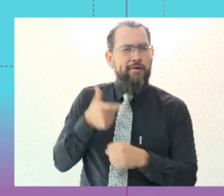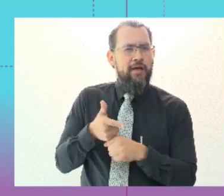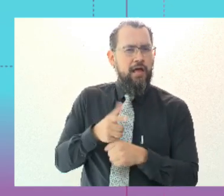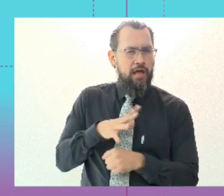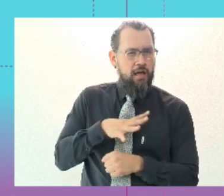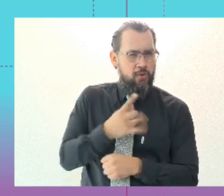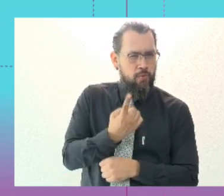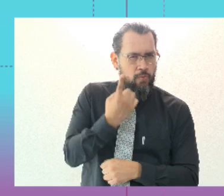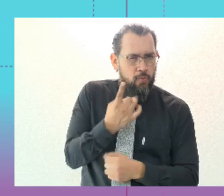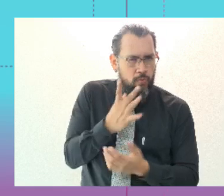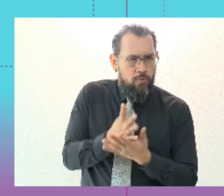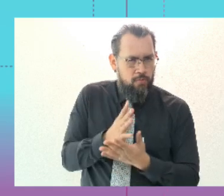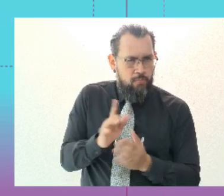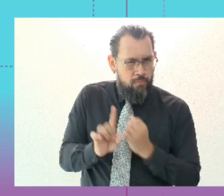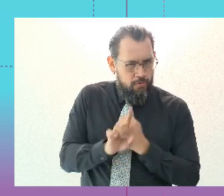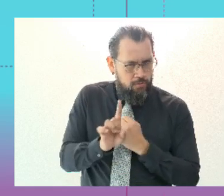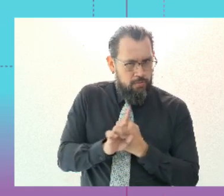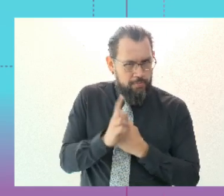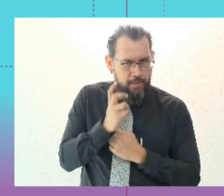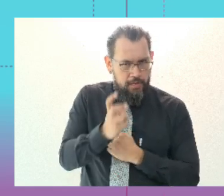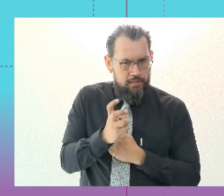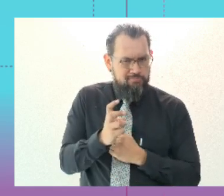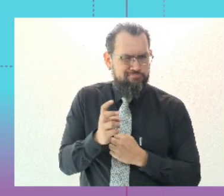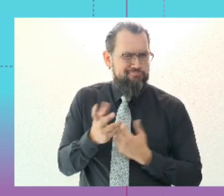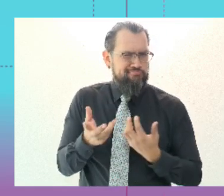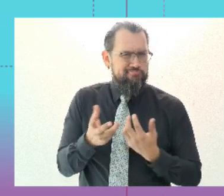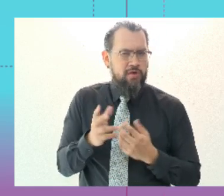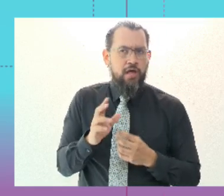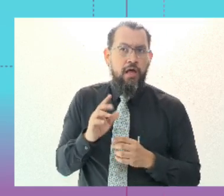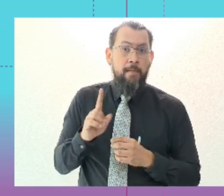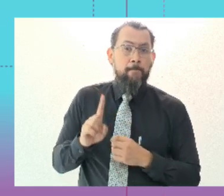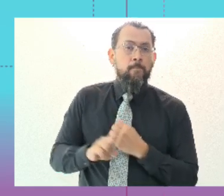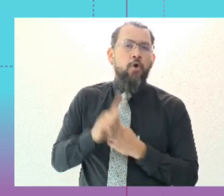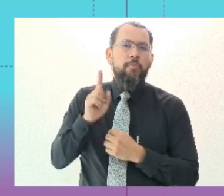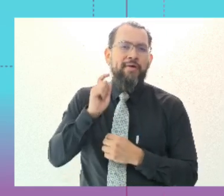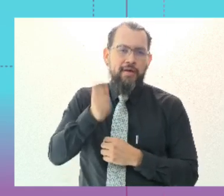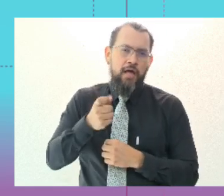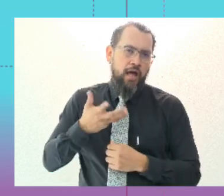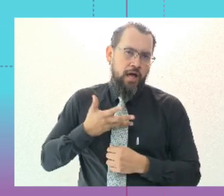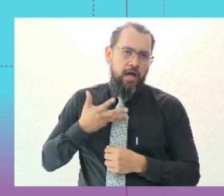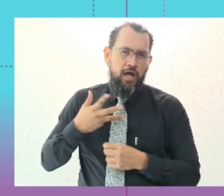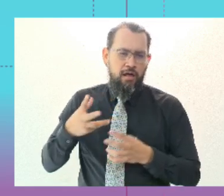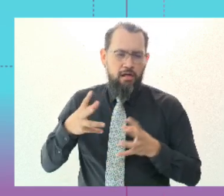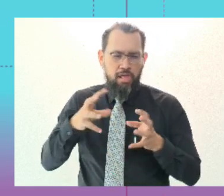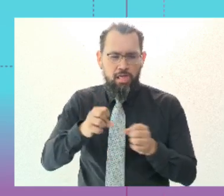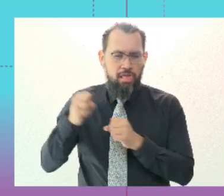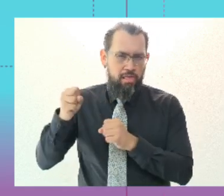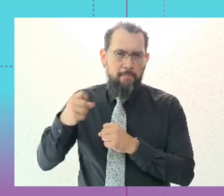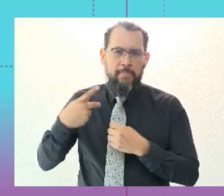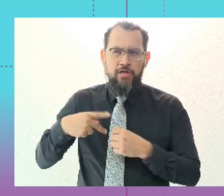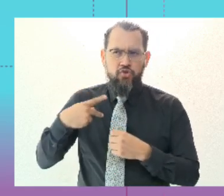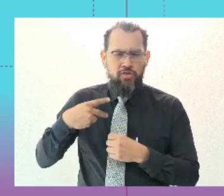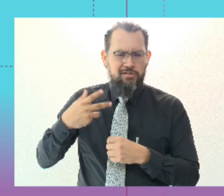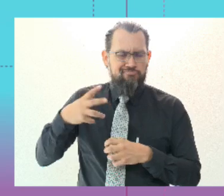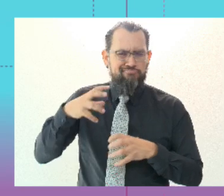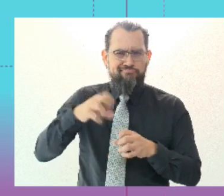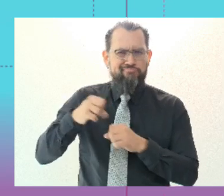problema respecto de lo que es la comisión del delito, sino que no hay